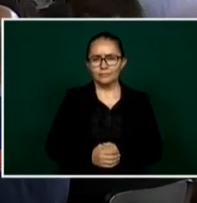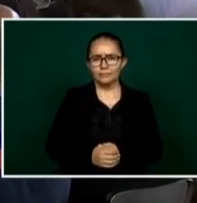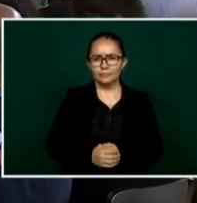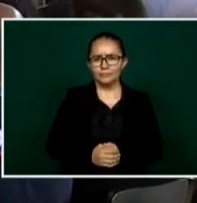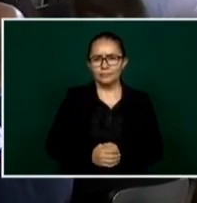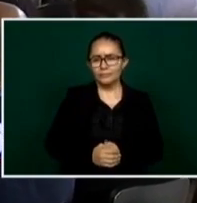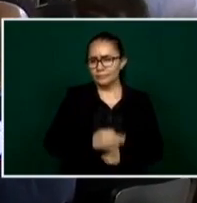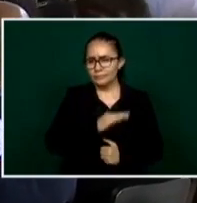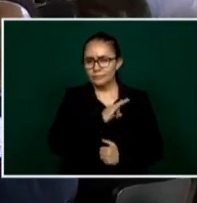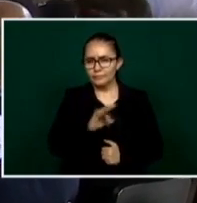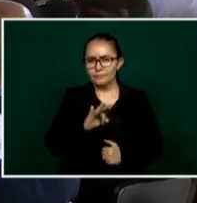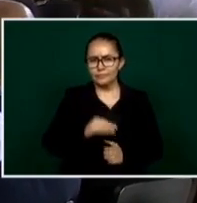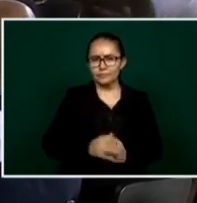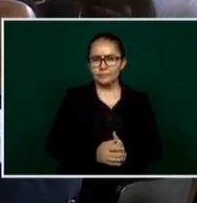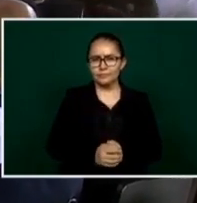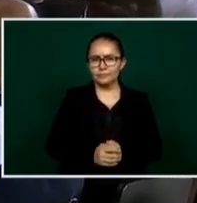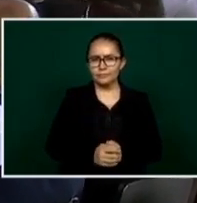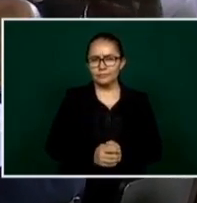poder